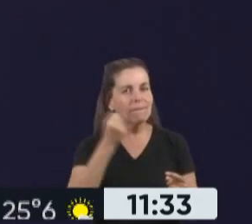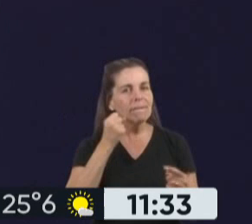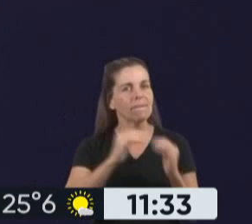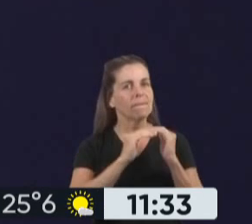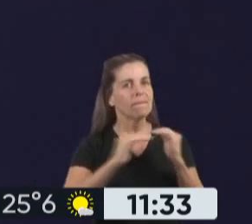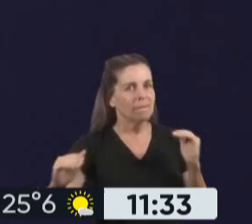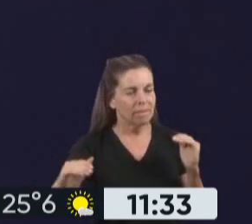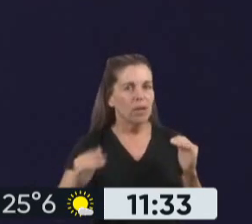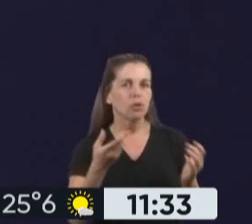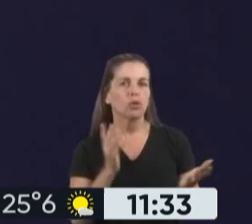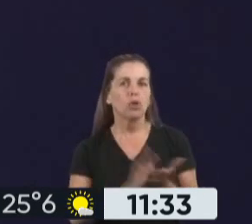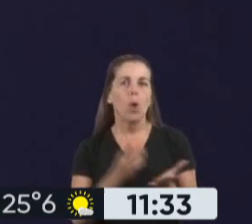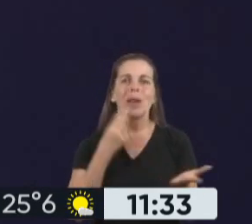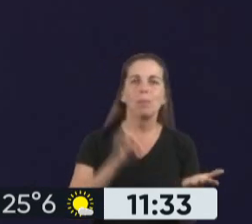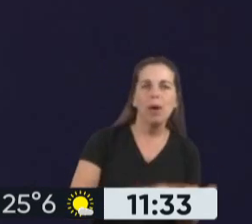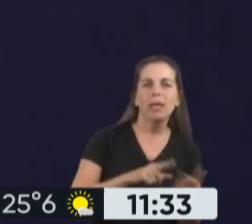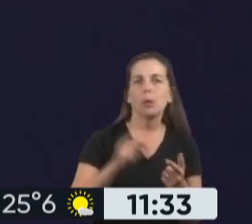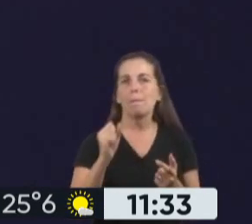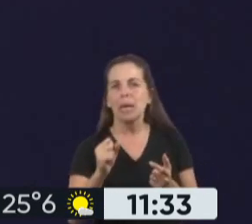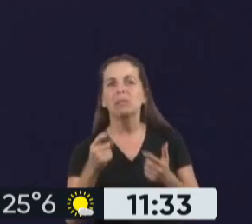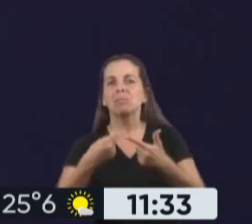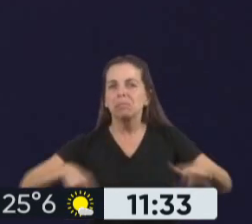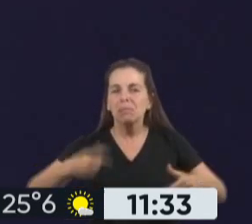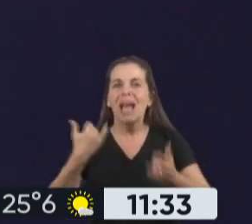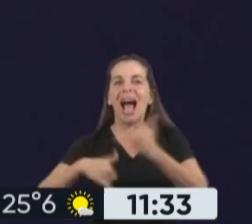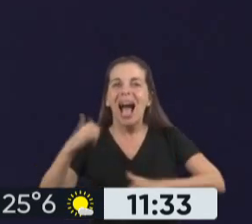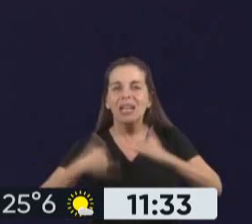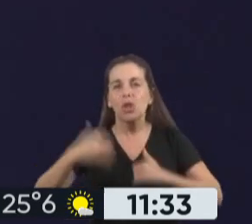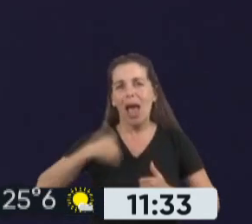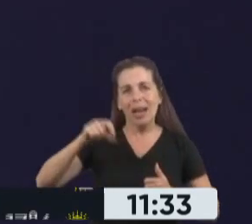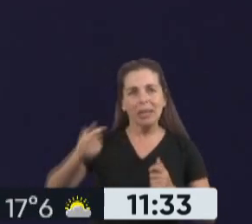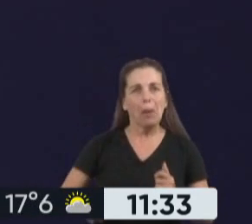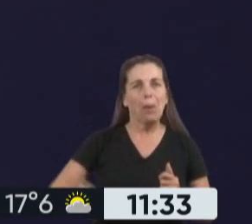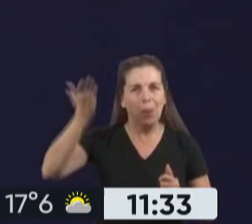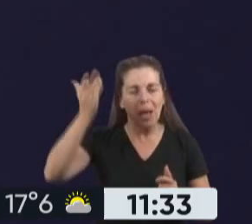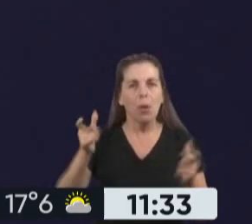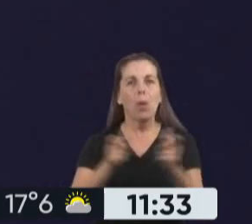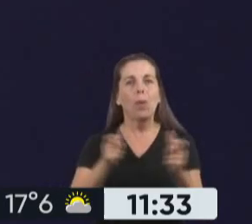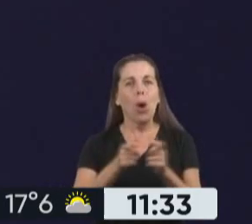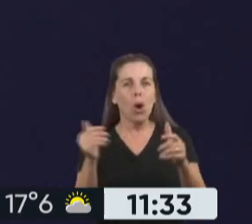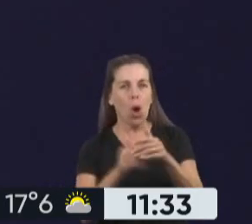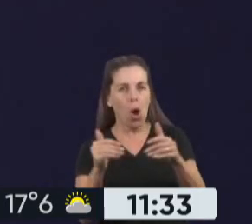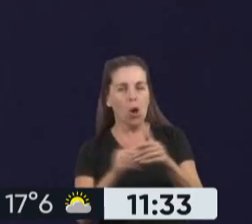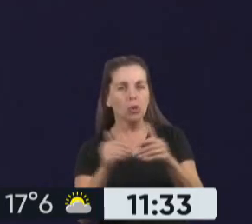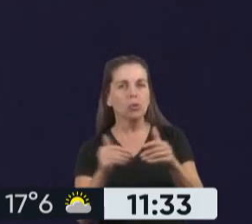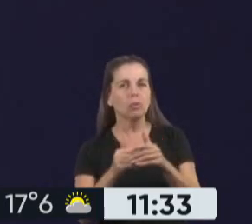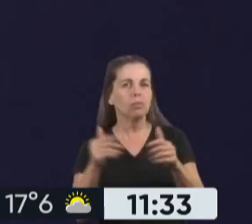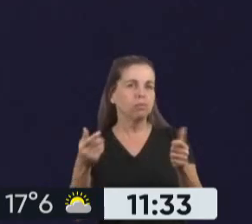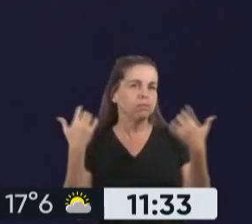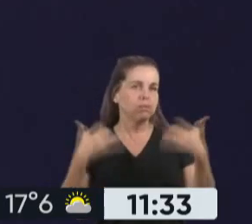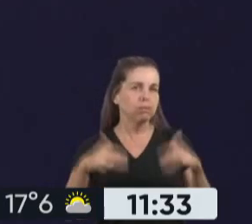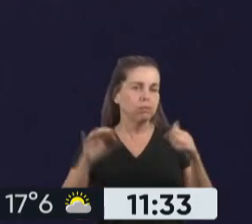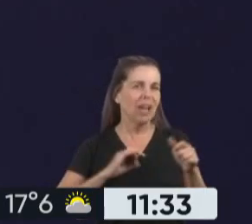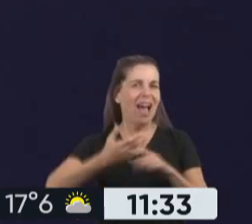tanto en materia fiscal como en materia monetaria. Subieron las acciones argentinas, los bonos acumulan subas como en mucho tiempo no se